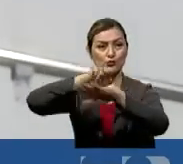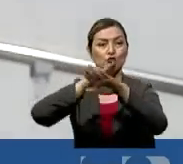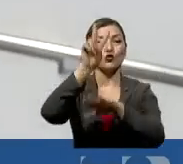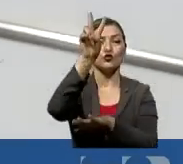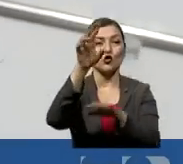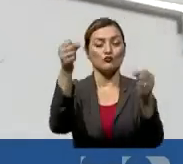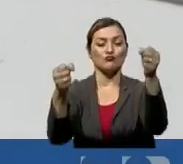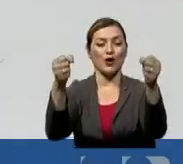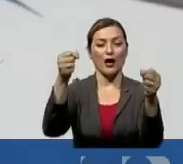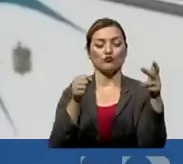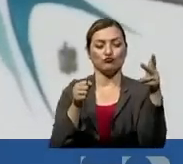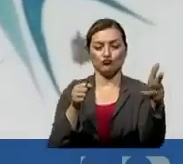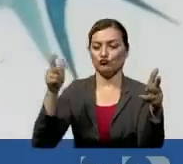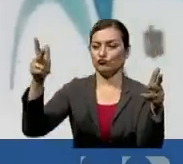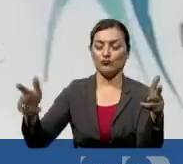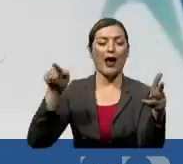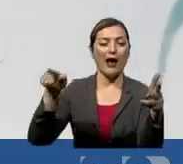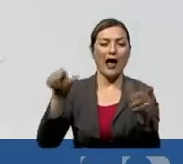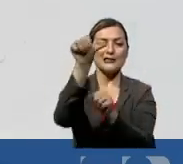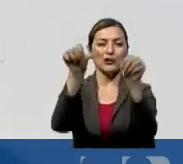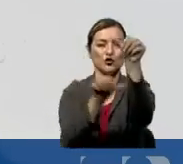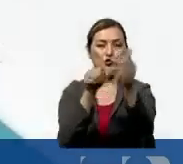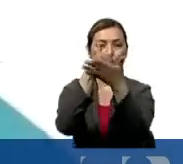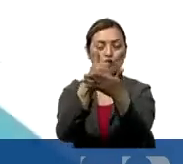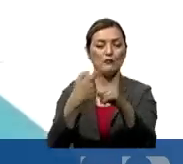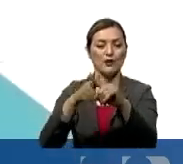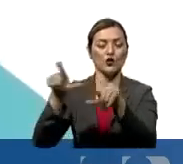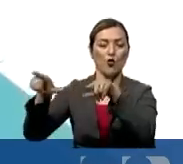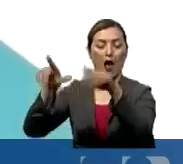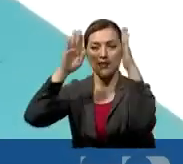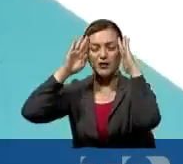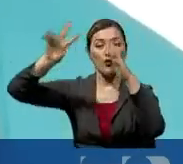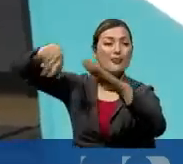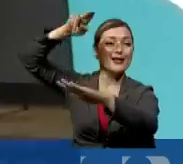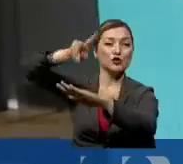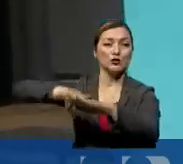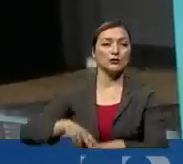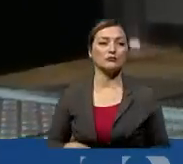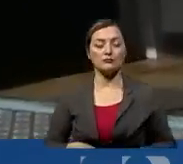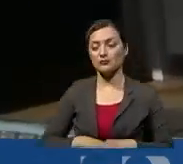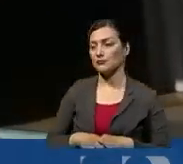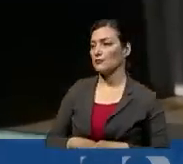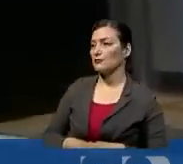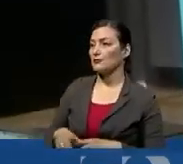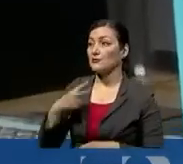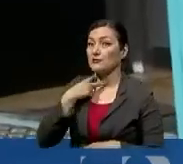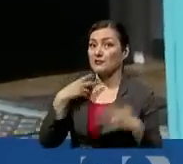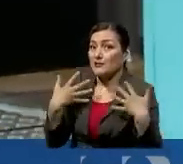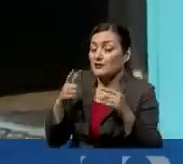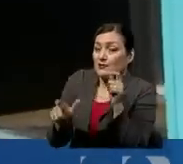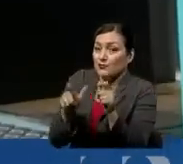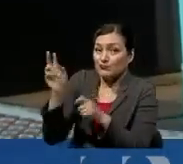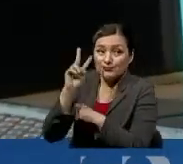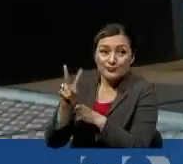unidades móviles que estarán brindando asesoría en los diversos puntos de atención a nivel nacional. Oiga, seguramente habrá temor por parte de los